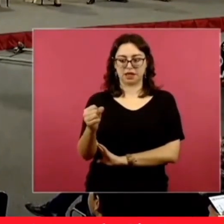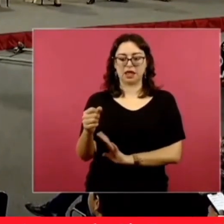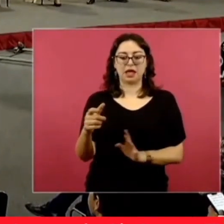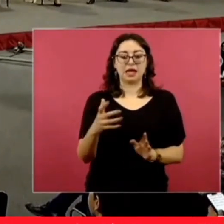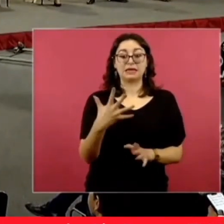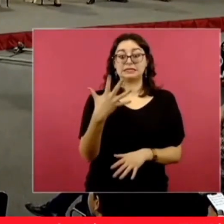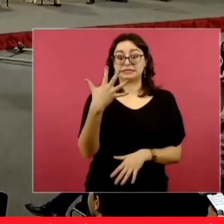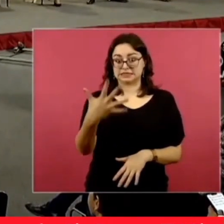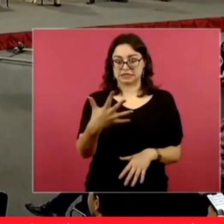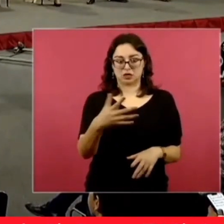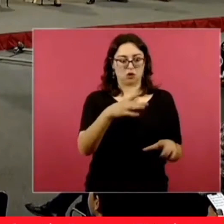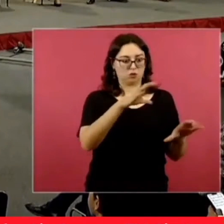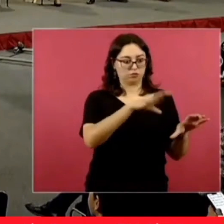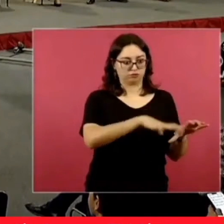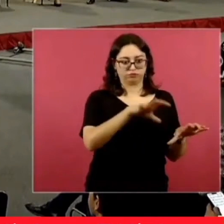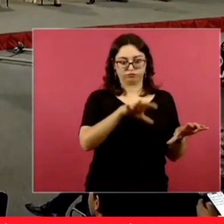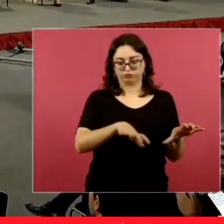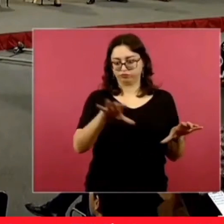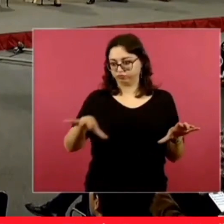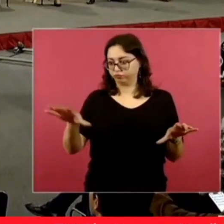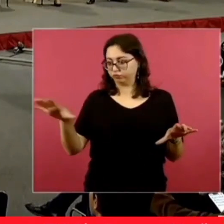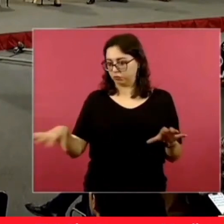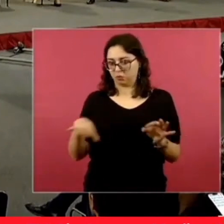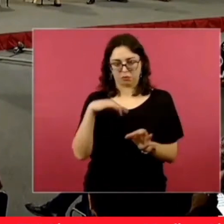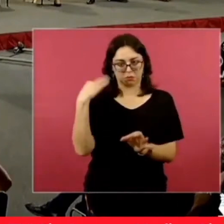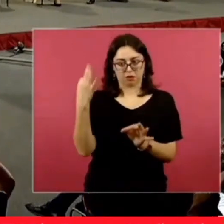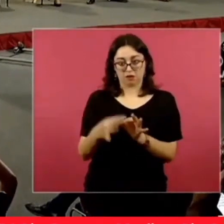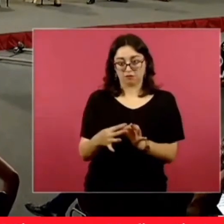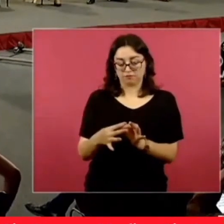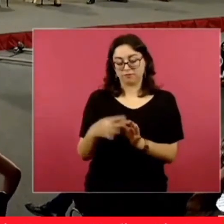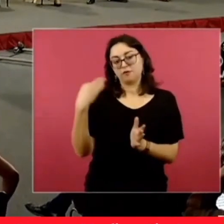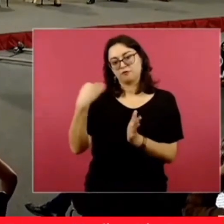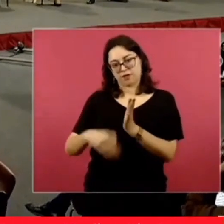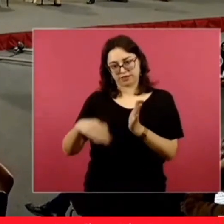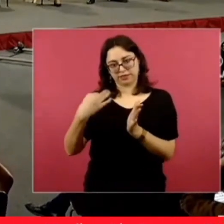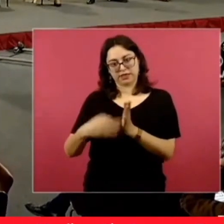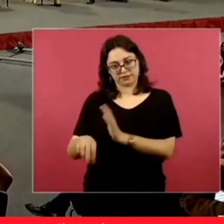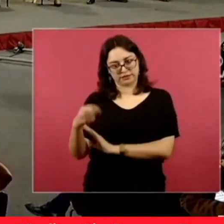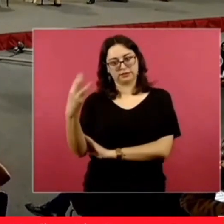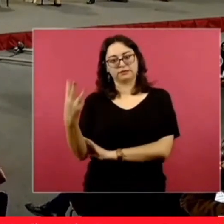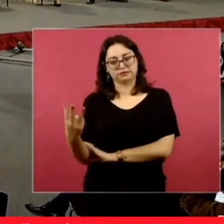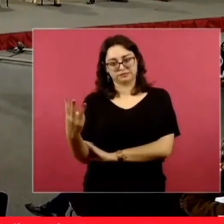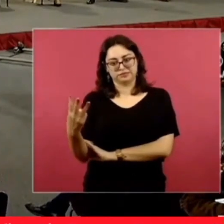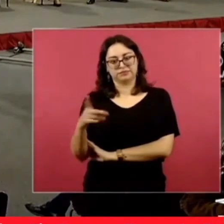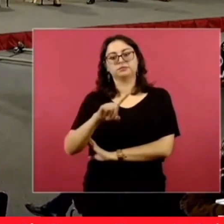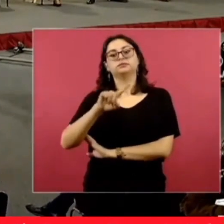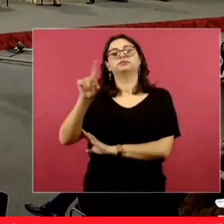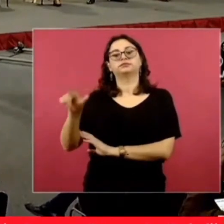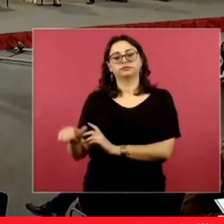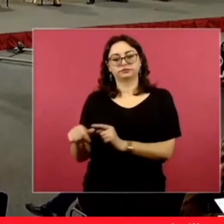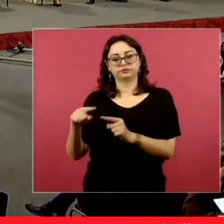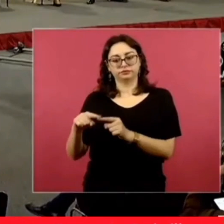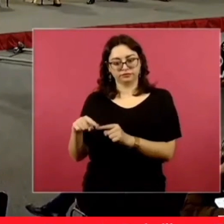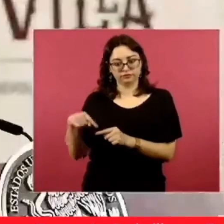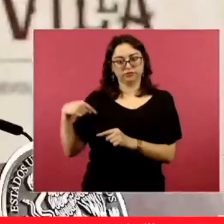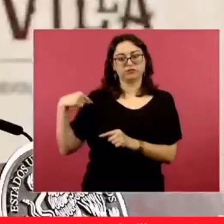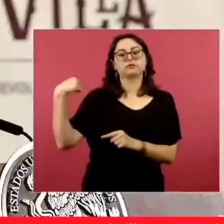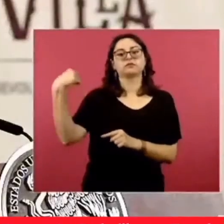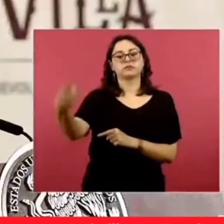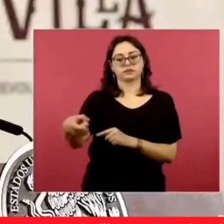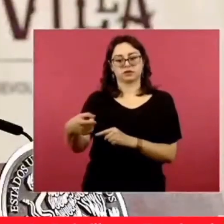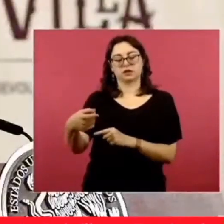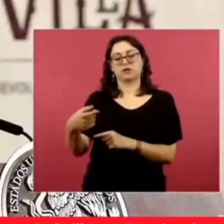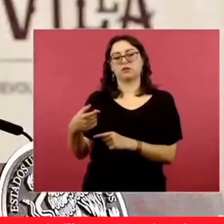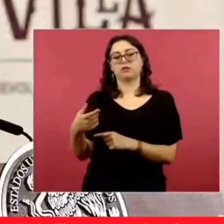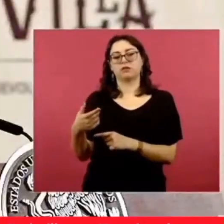los que están contemplados terminarse de los ocho que hemos platicado, para el mes de septiembre. Posteriormente, dos sectores